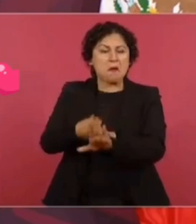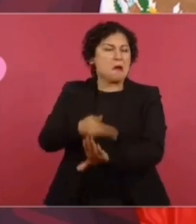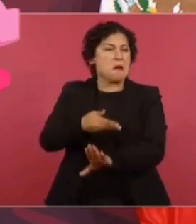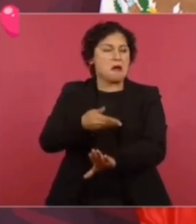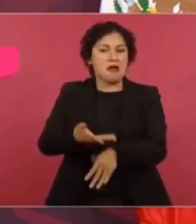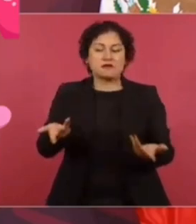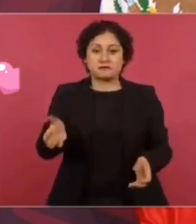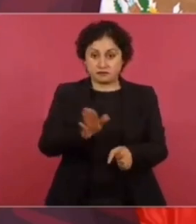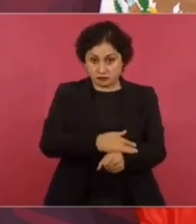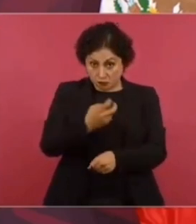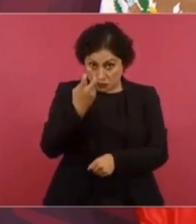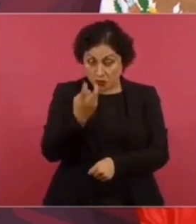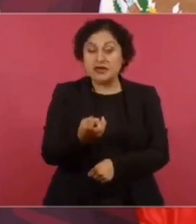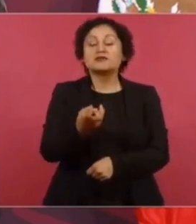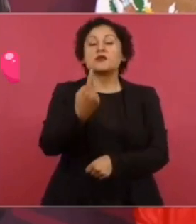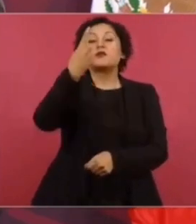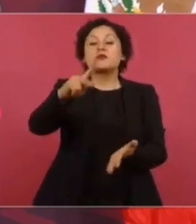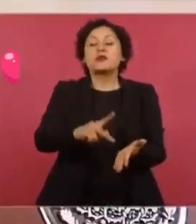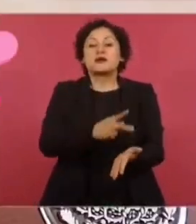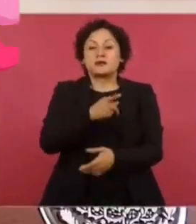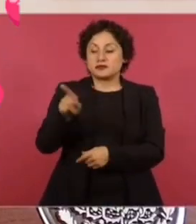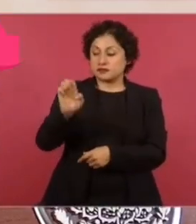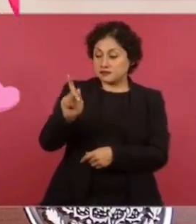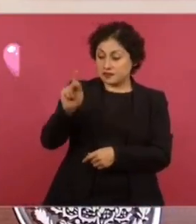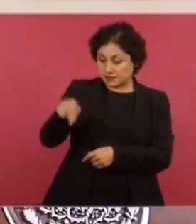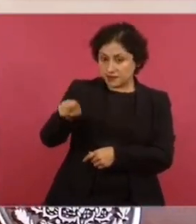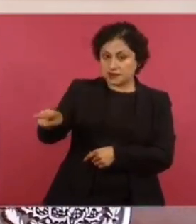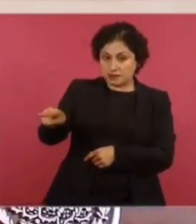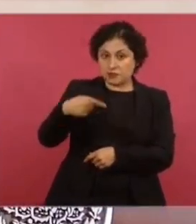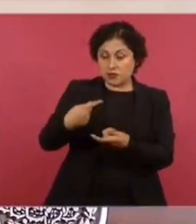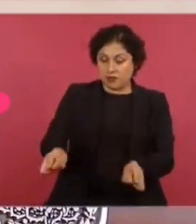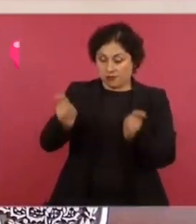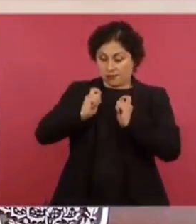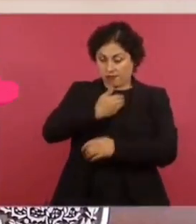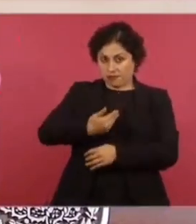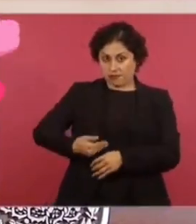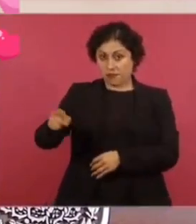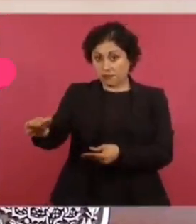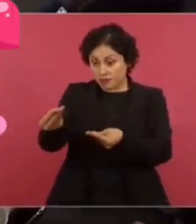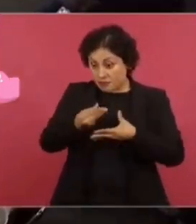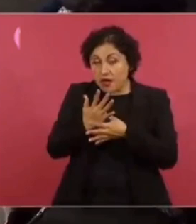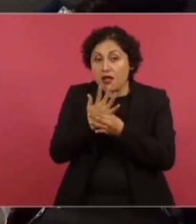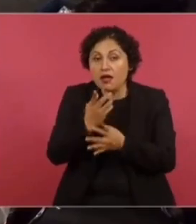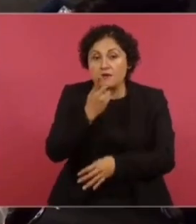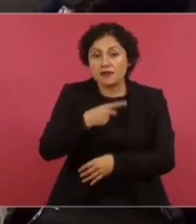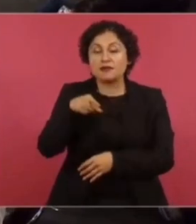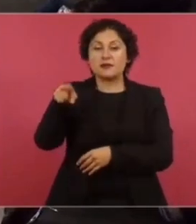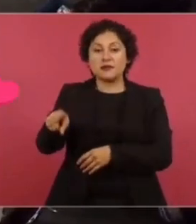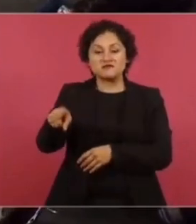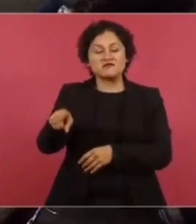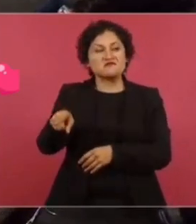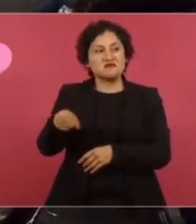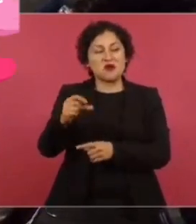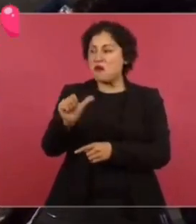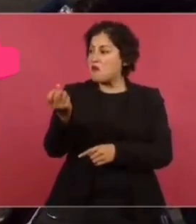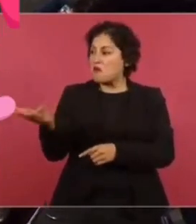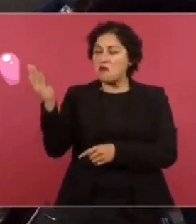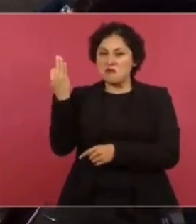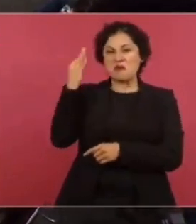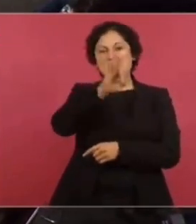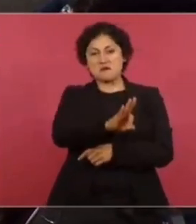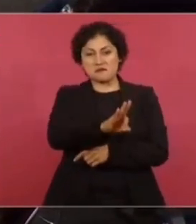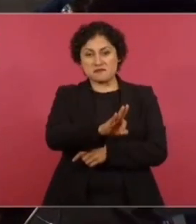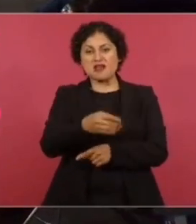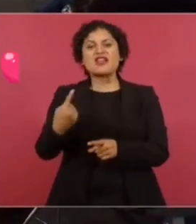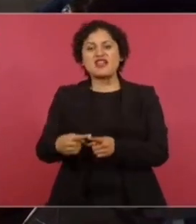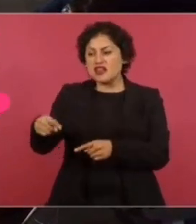Peña, ya cuando yo era presidente electo, ya me tocó platicar con él, se quejó de que lo habían traicionado. Estos, que se sentían